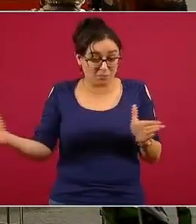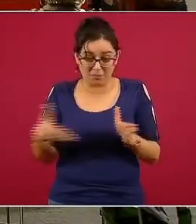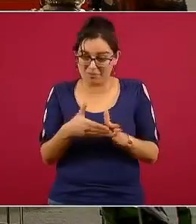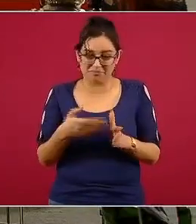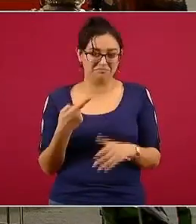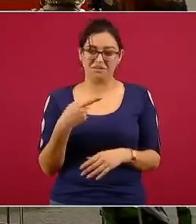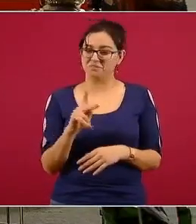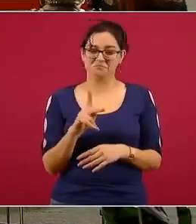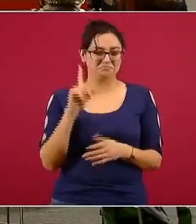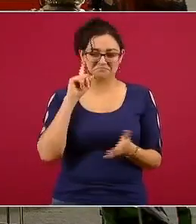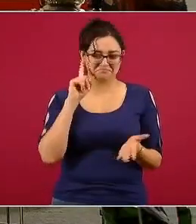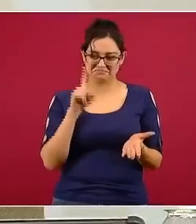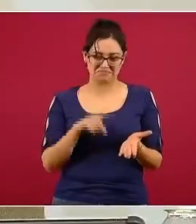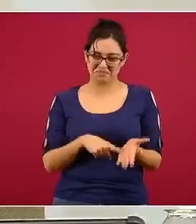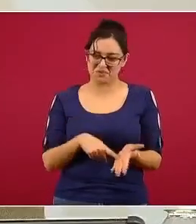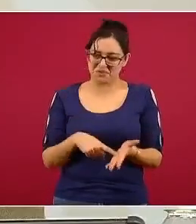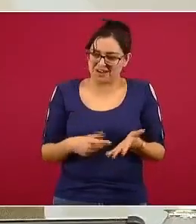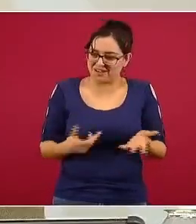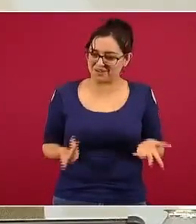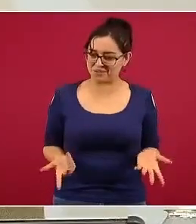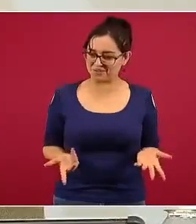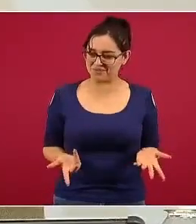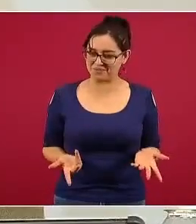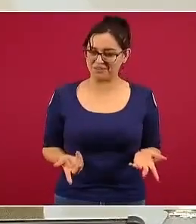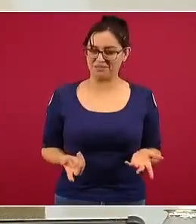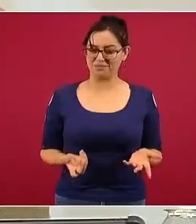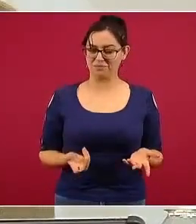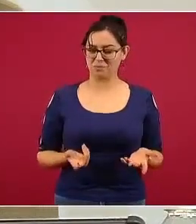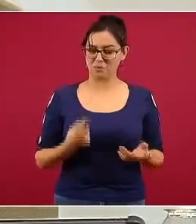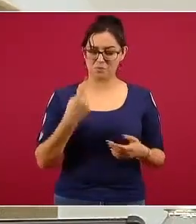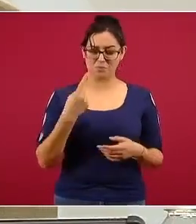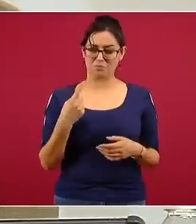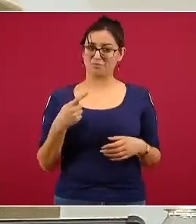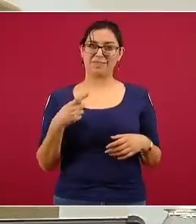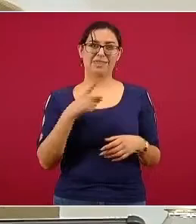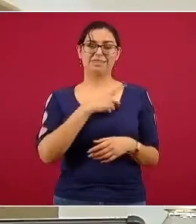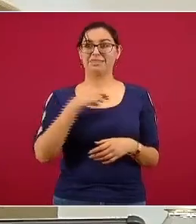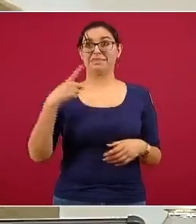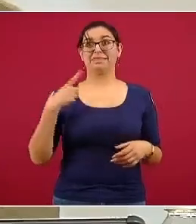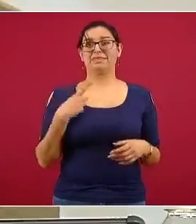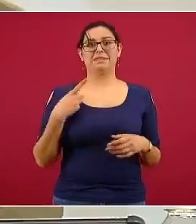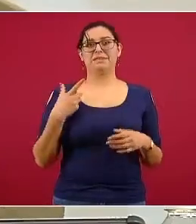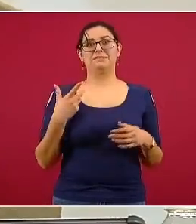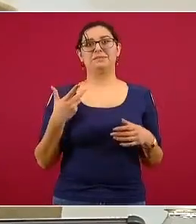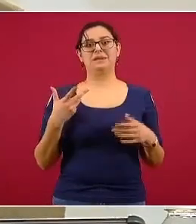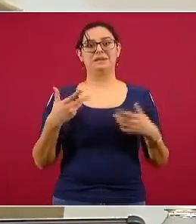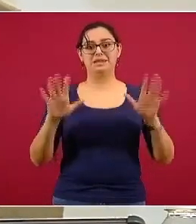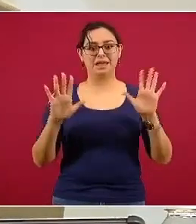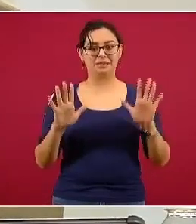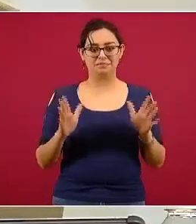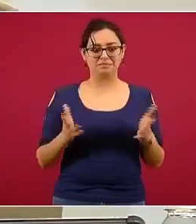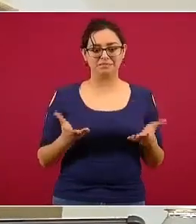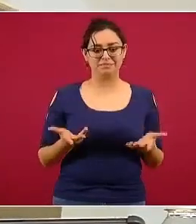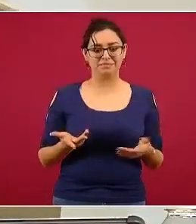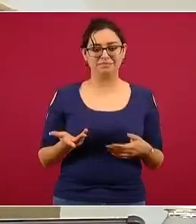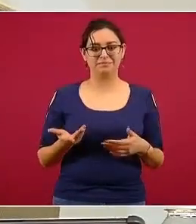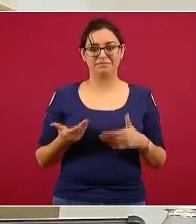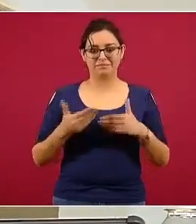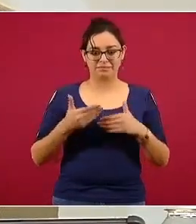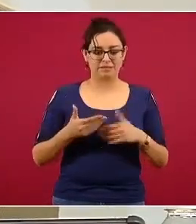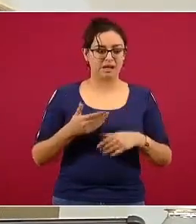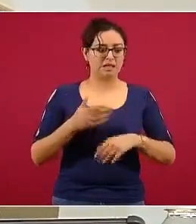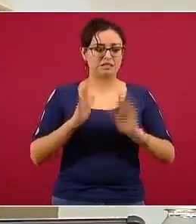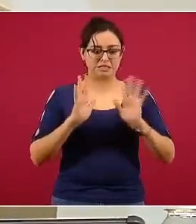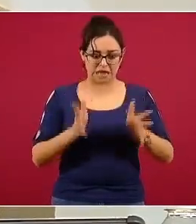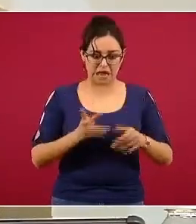Pero no creo. Creo que eso sí no va a ser una persona, tendría que haber sido, digo, no me dan los días para saber se puso la